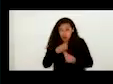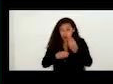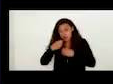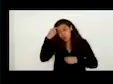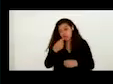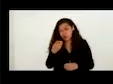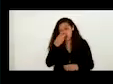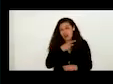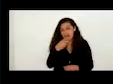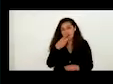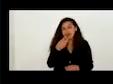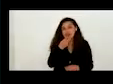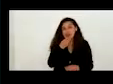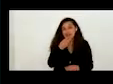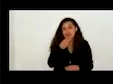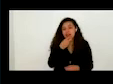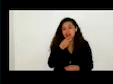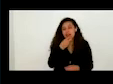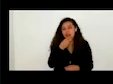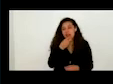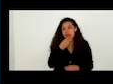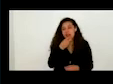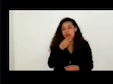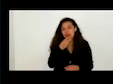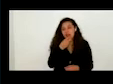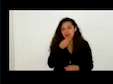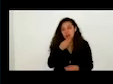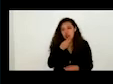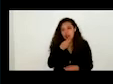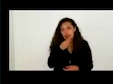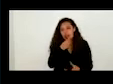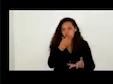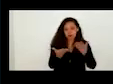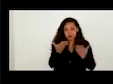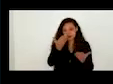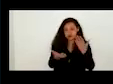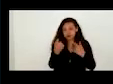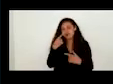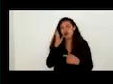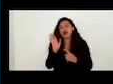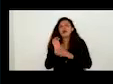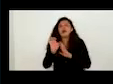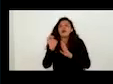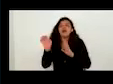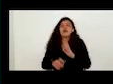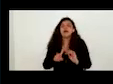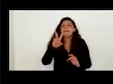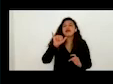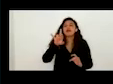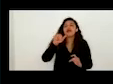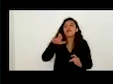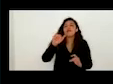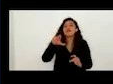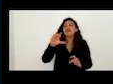dieta balanceada. Como podemos ver, por ejemplo, vitamina C. Siempre